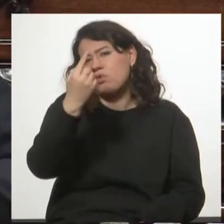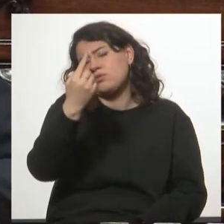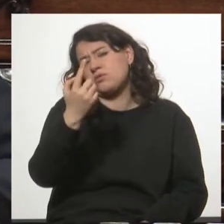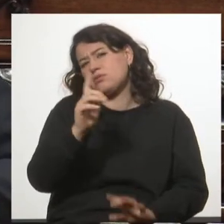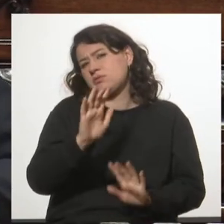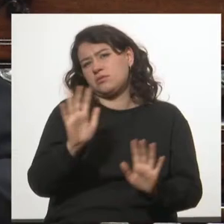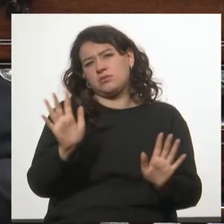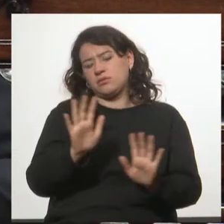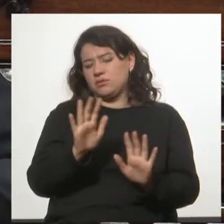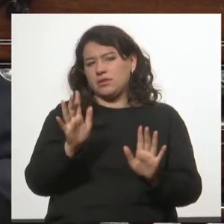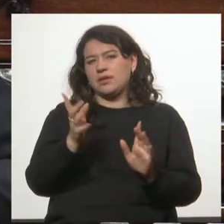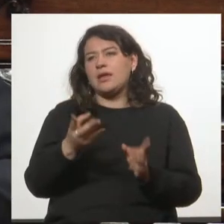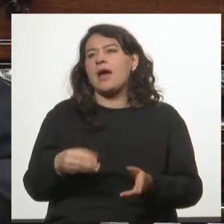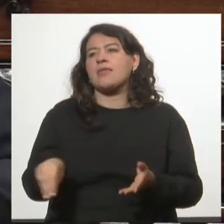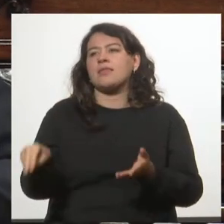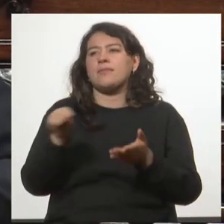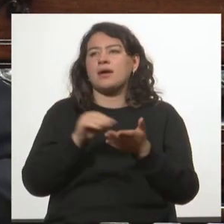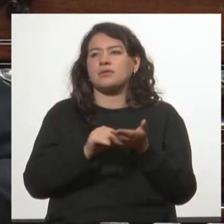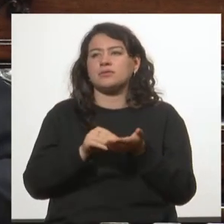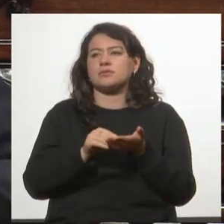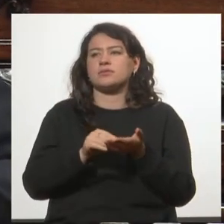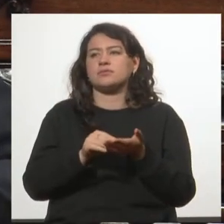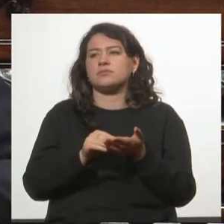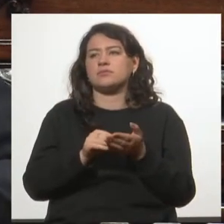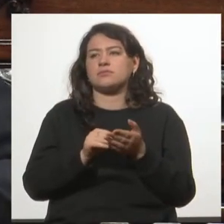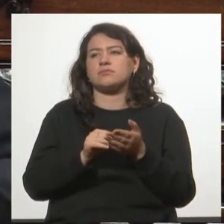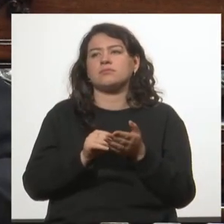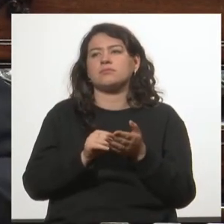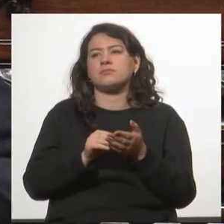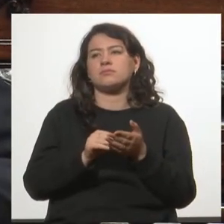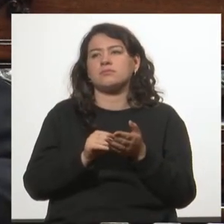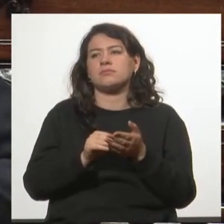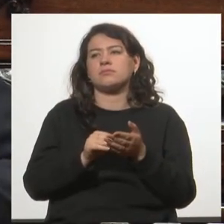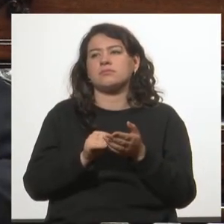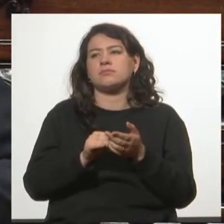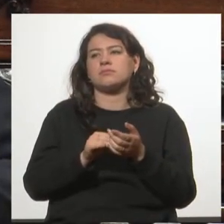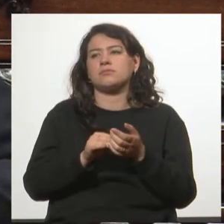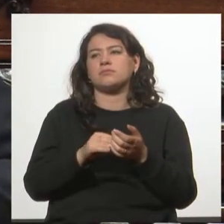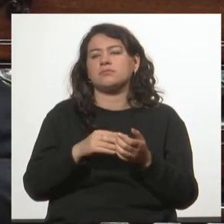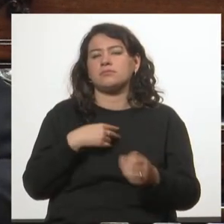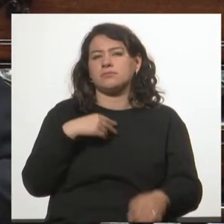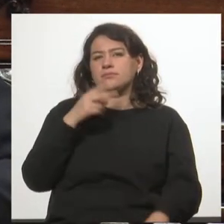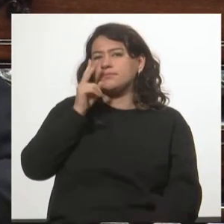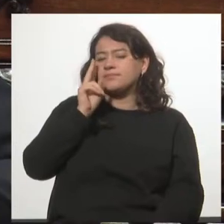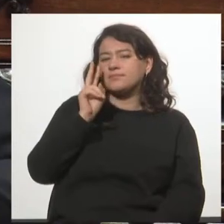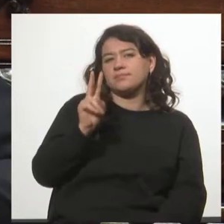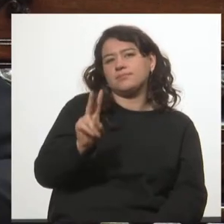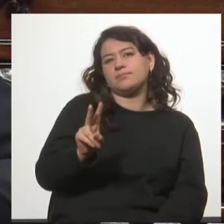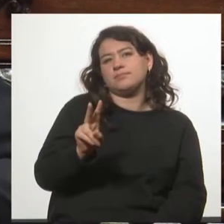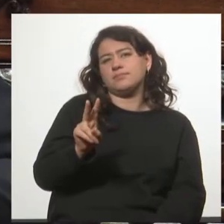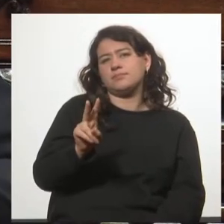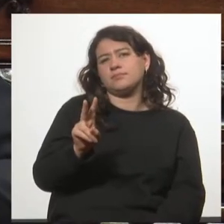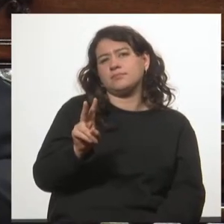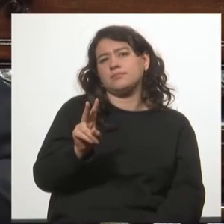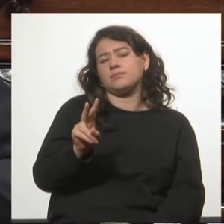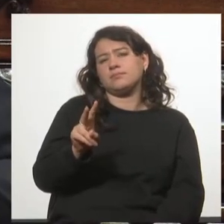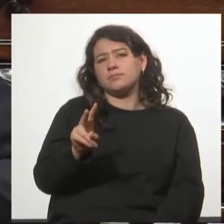y cuándo uno de los grandes imperios